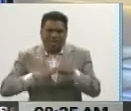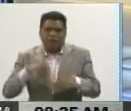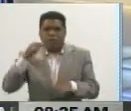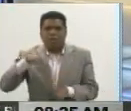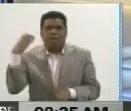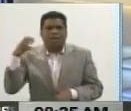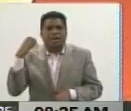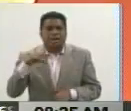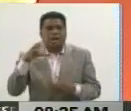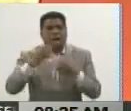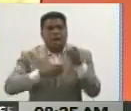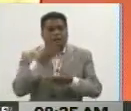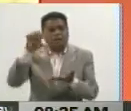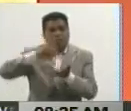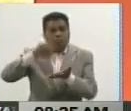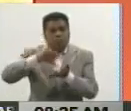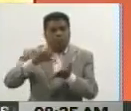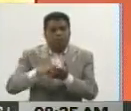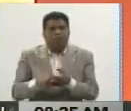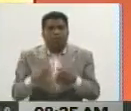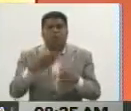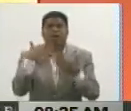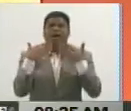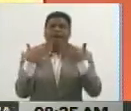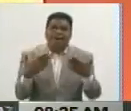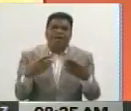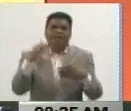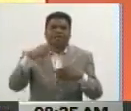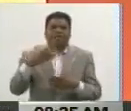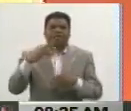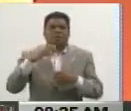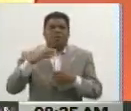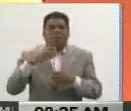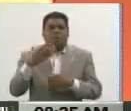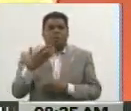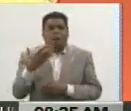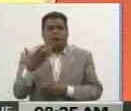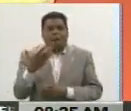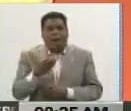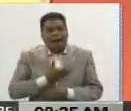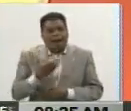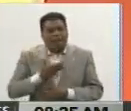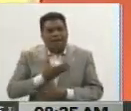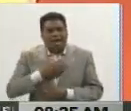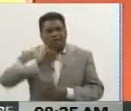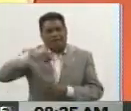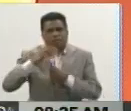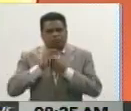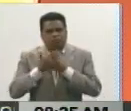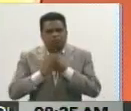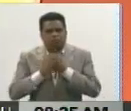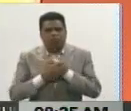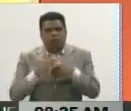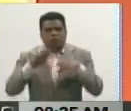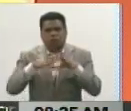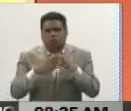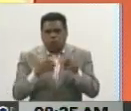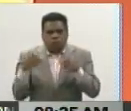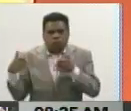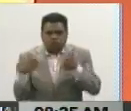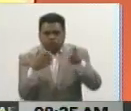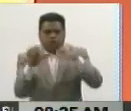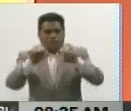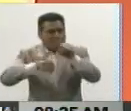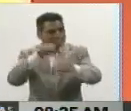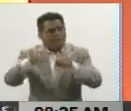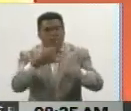casco central, en donde además tenemos, gracias a nuestro alcalde Jorge Rodríguez, pues todo ese desarrollo de la ciclovía, ¿no?